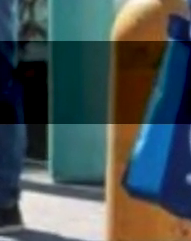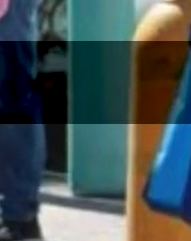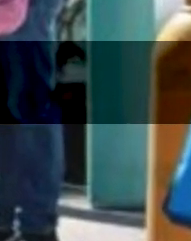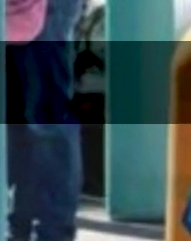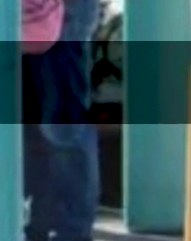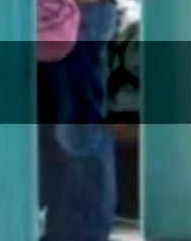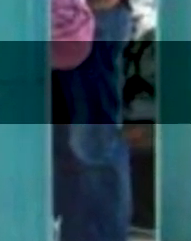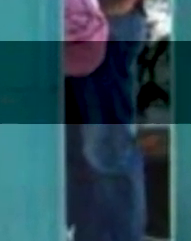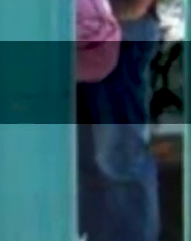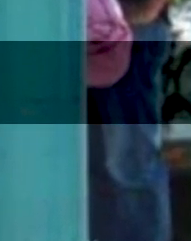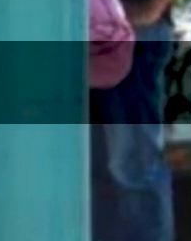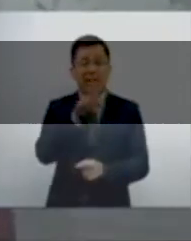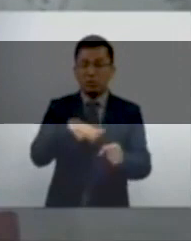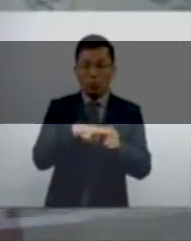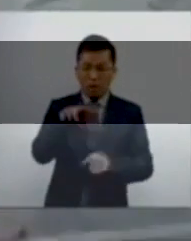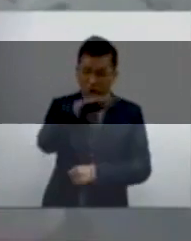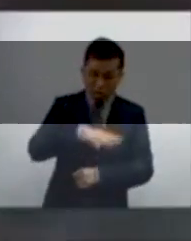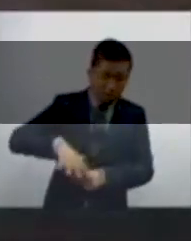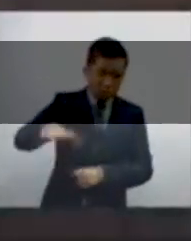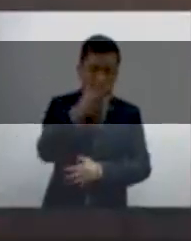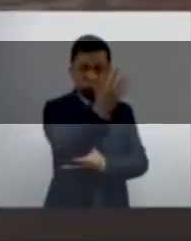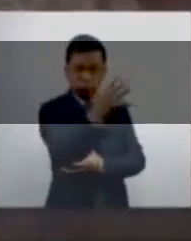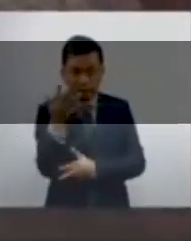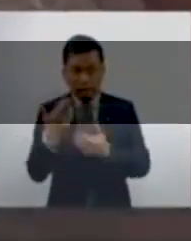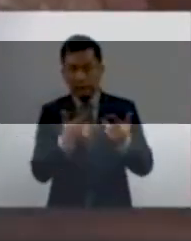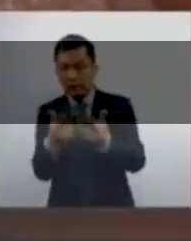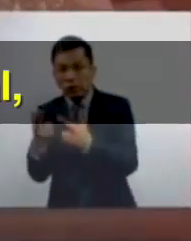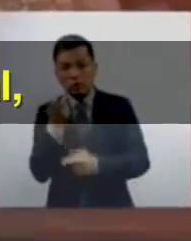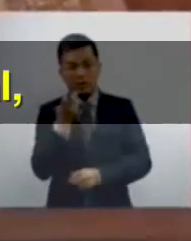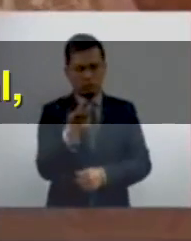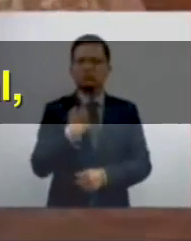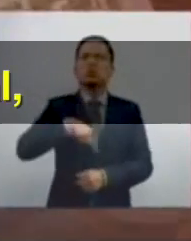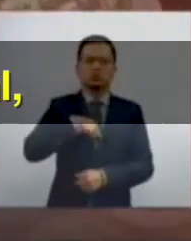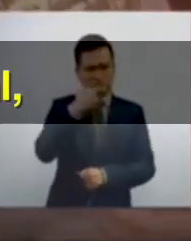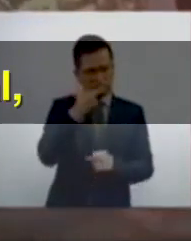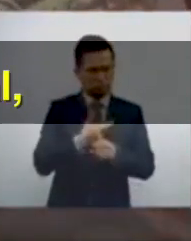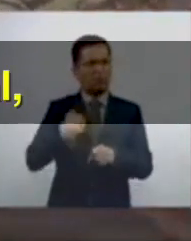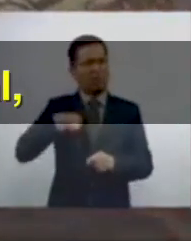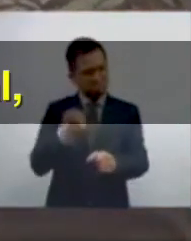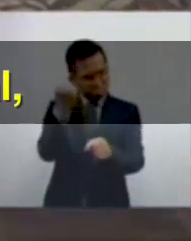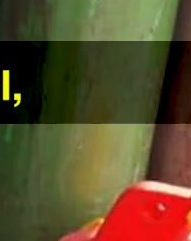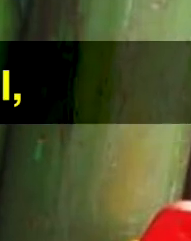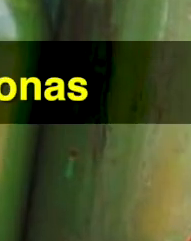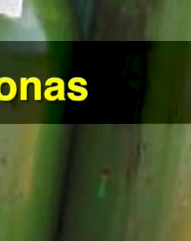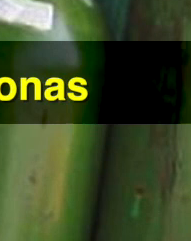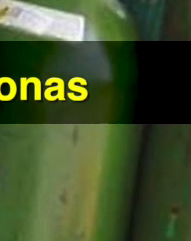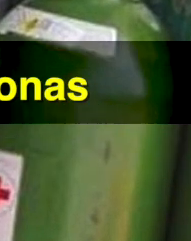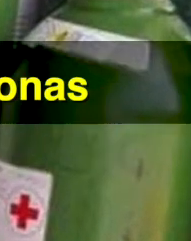de pacientes con COVID-19. De persistir durante el 2021 el incremento indebido del oxígeno